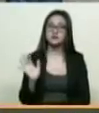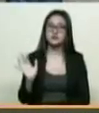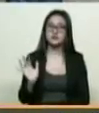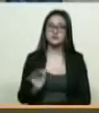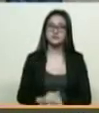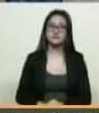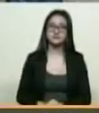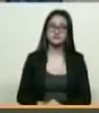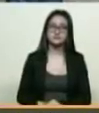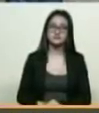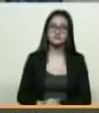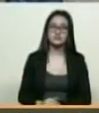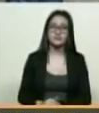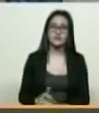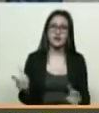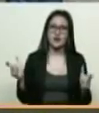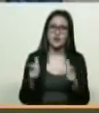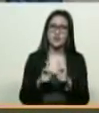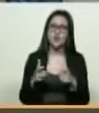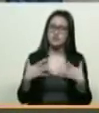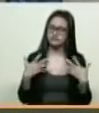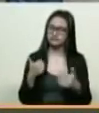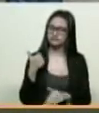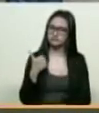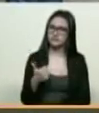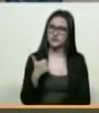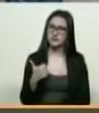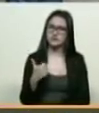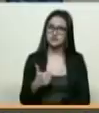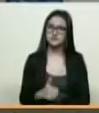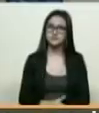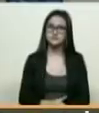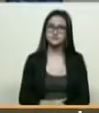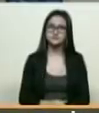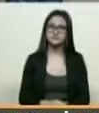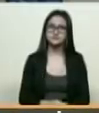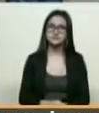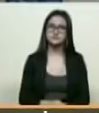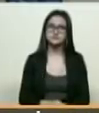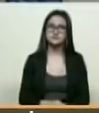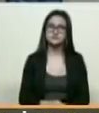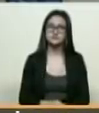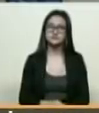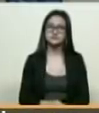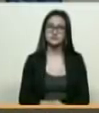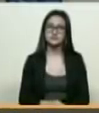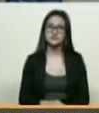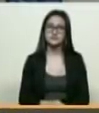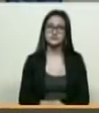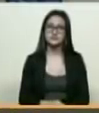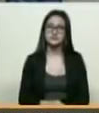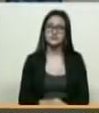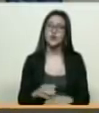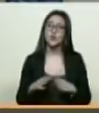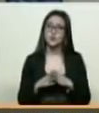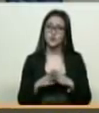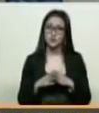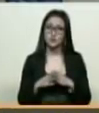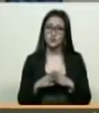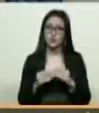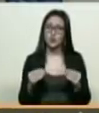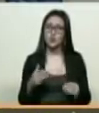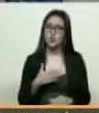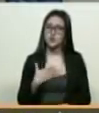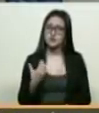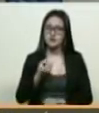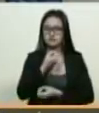verdad, tenido una reunión muy armónica, porque todos partimos de la buena fe que todos aquí queremos